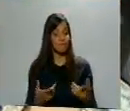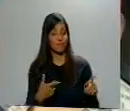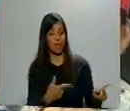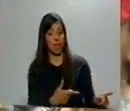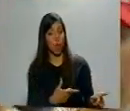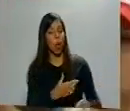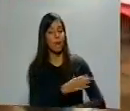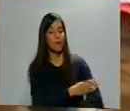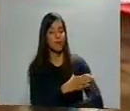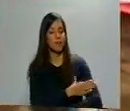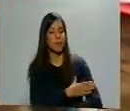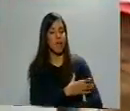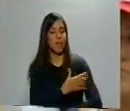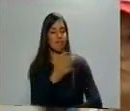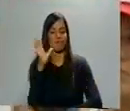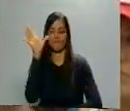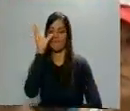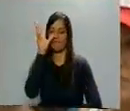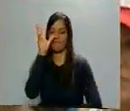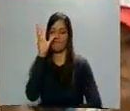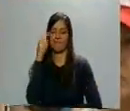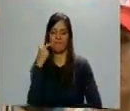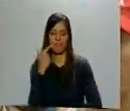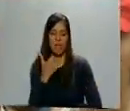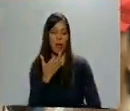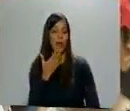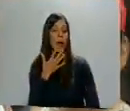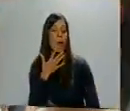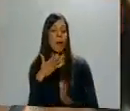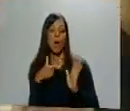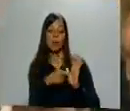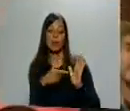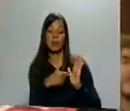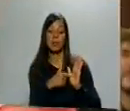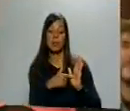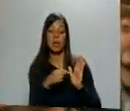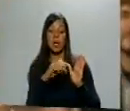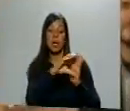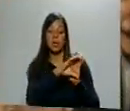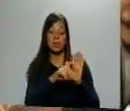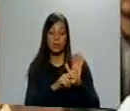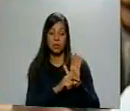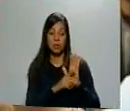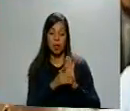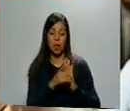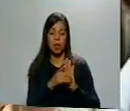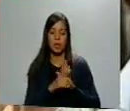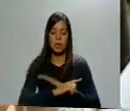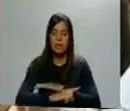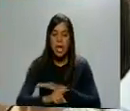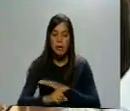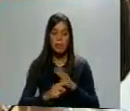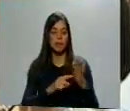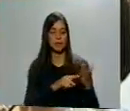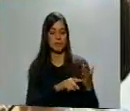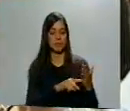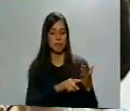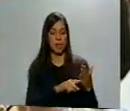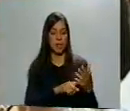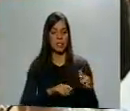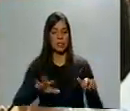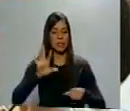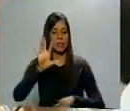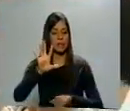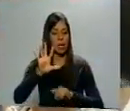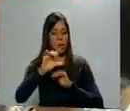Ellos creen que, por ejemplo, los deberes que se establecieron en esta Constitución, que tiene 5